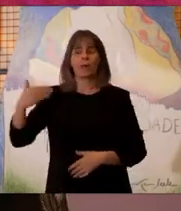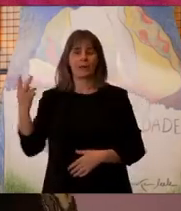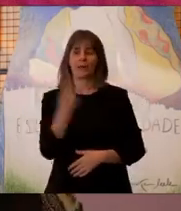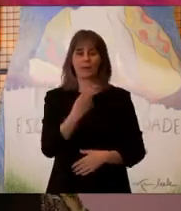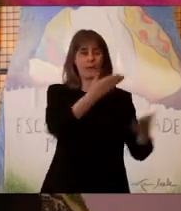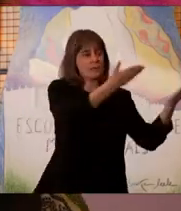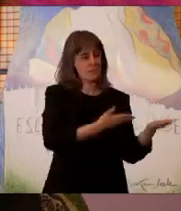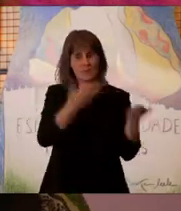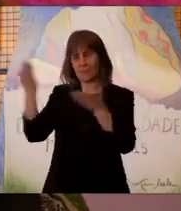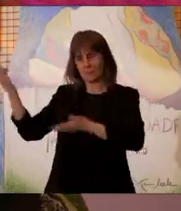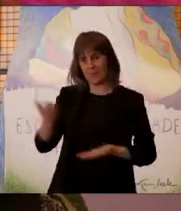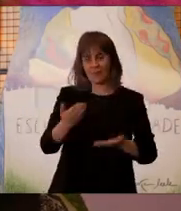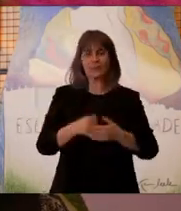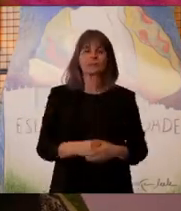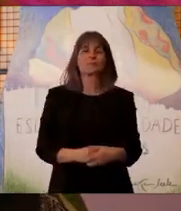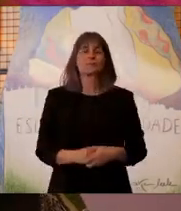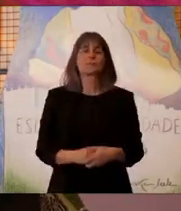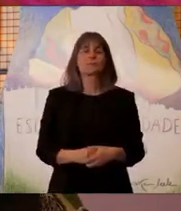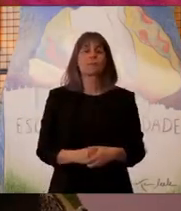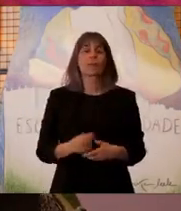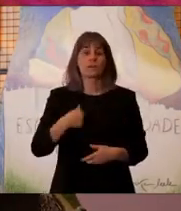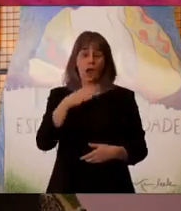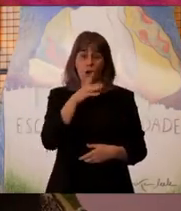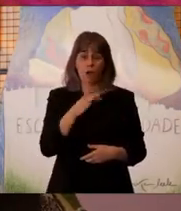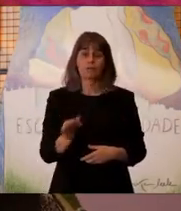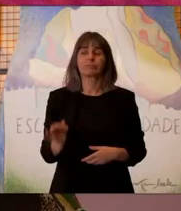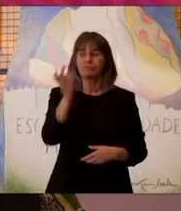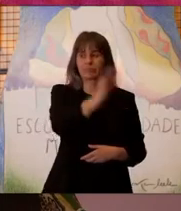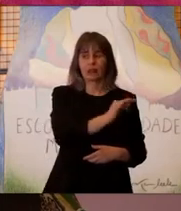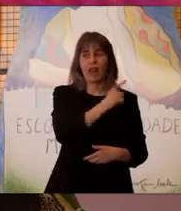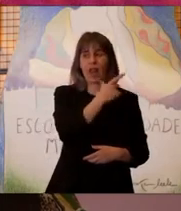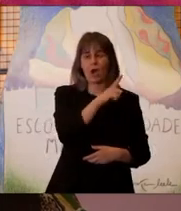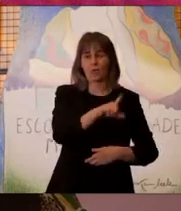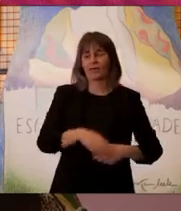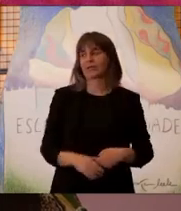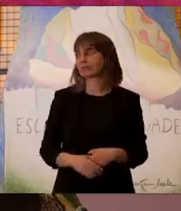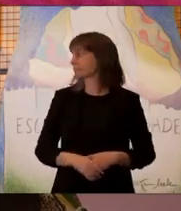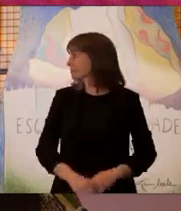bienvenidas y Bueno le cedo la palabra a Laura